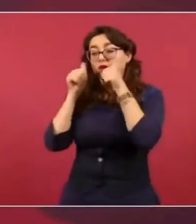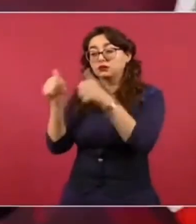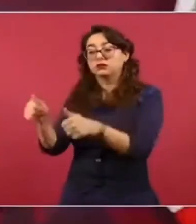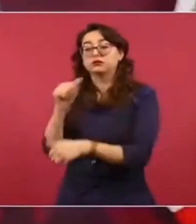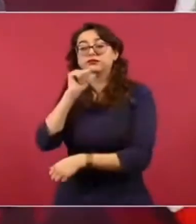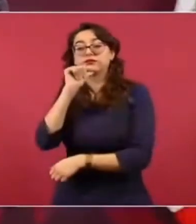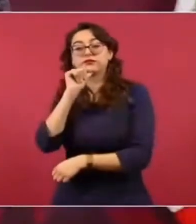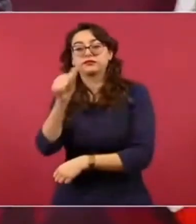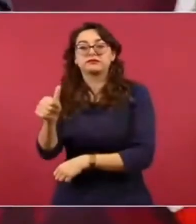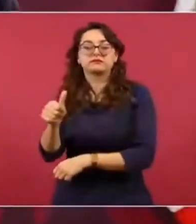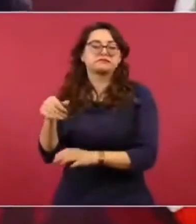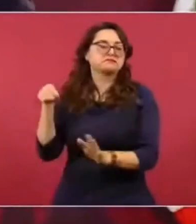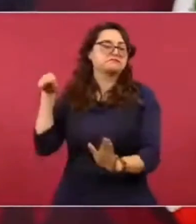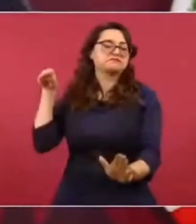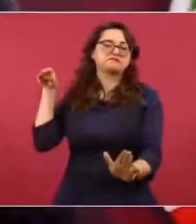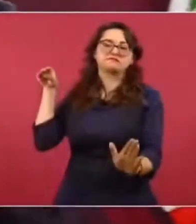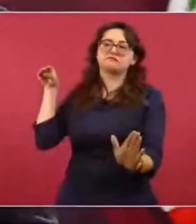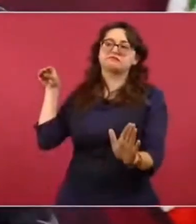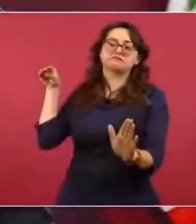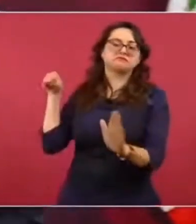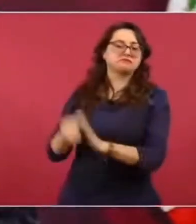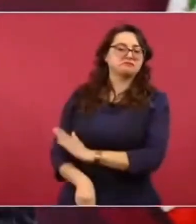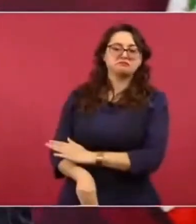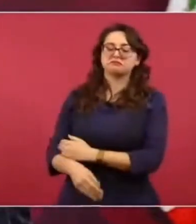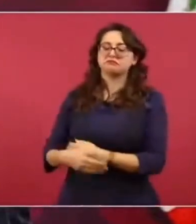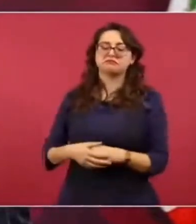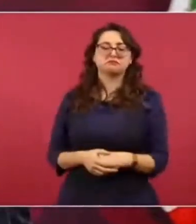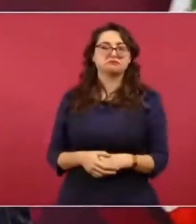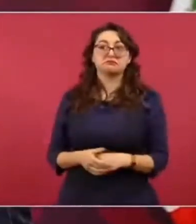Bueno, 39.